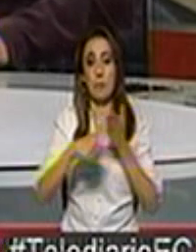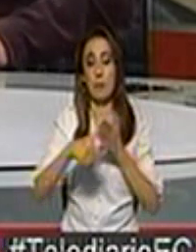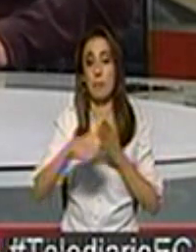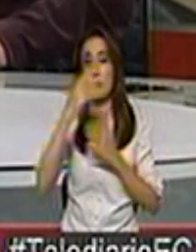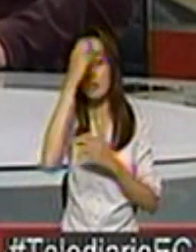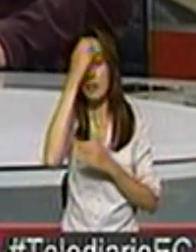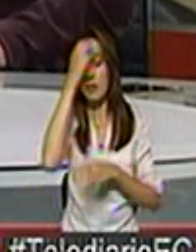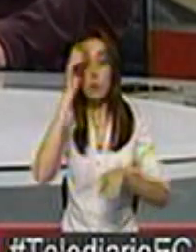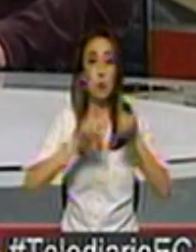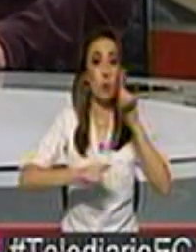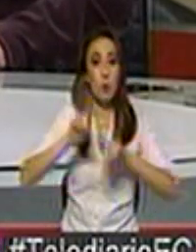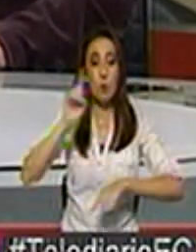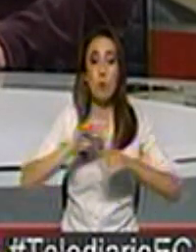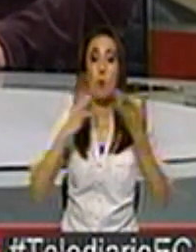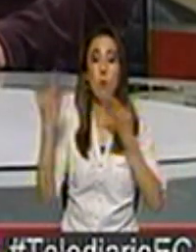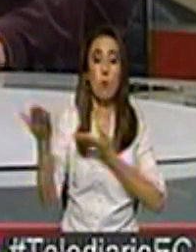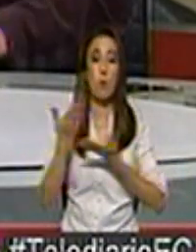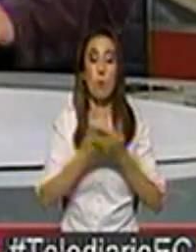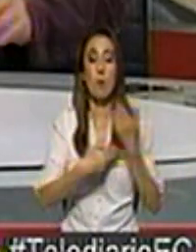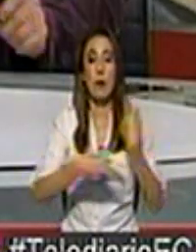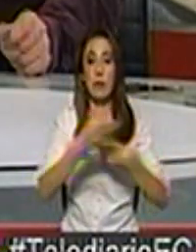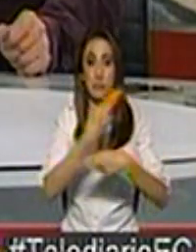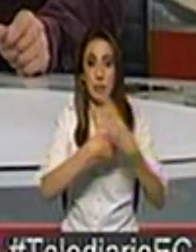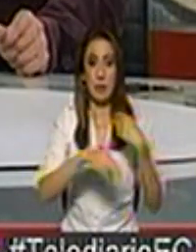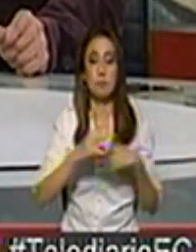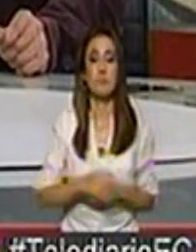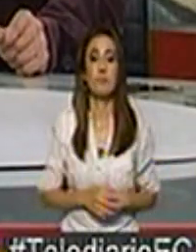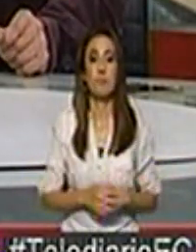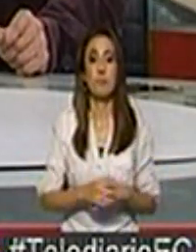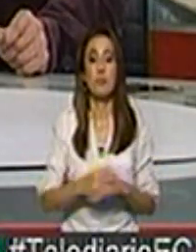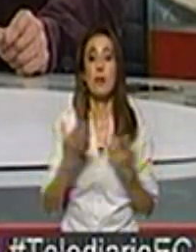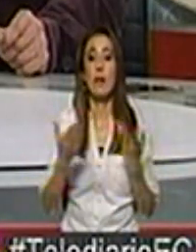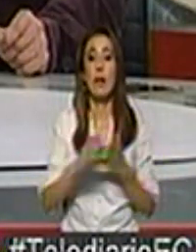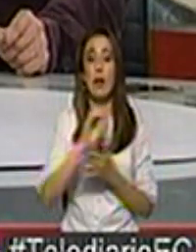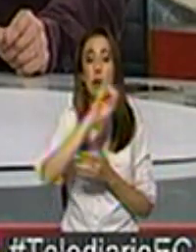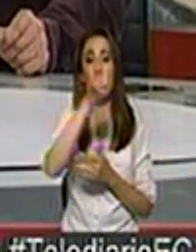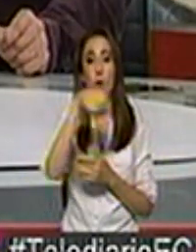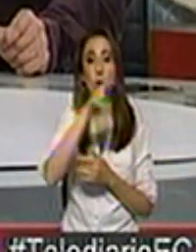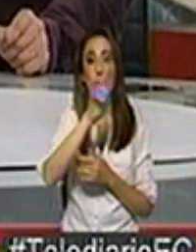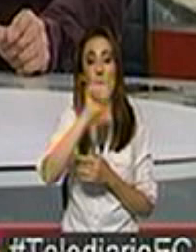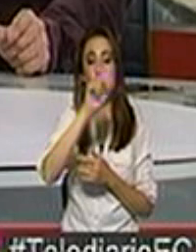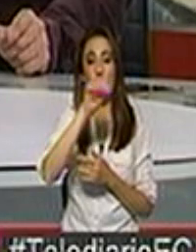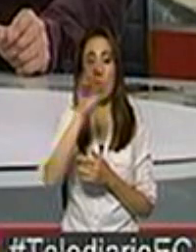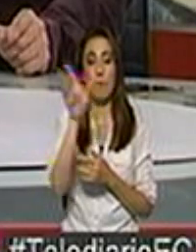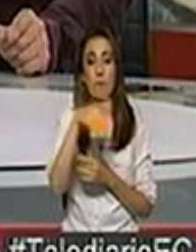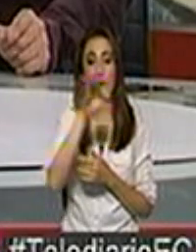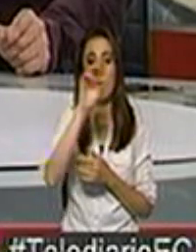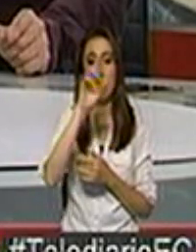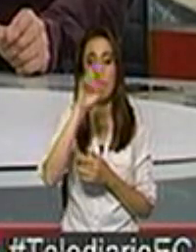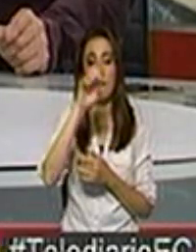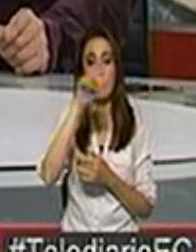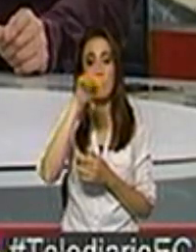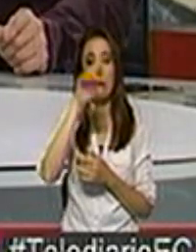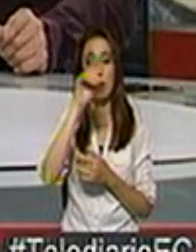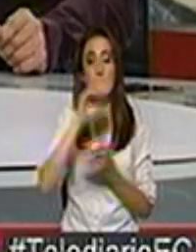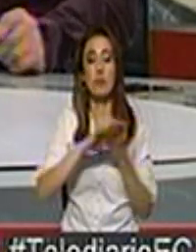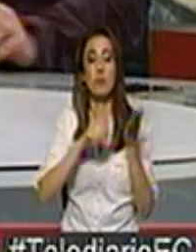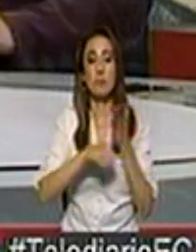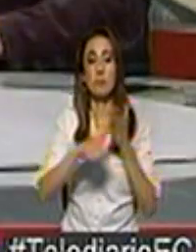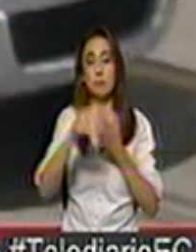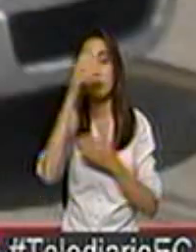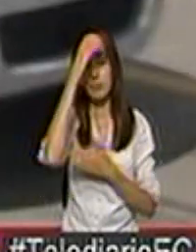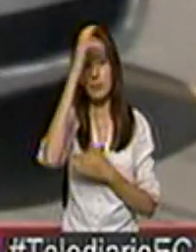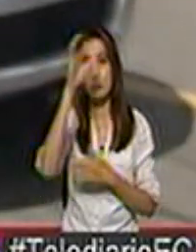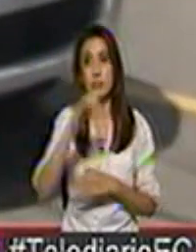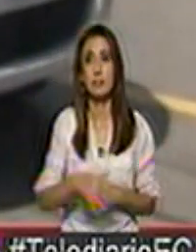ocupará la cartera de Producción, Comercio Exterior y Pesca. Y el cantautor Juan Fernando Velasco estará al frente del Ministerio de Cultura.